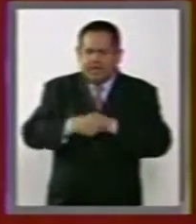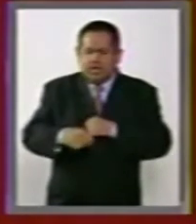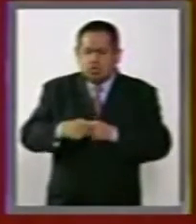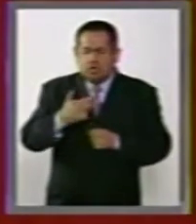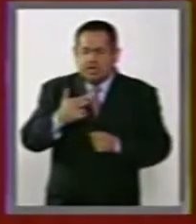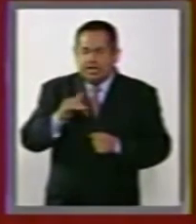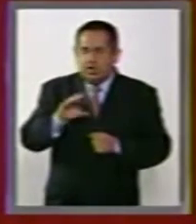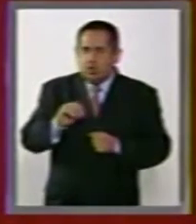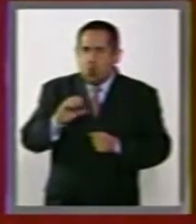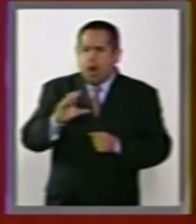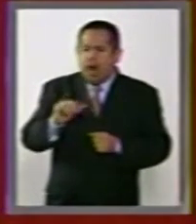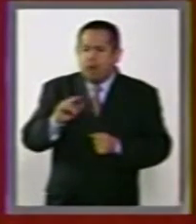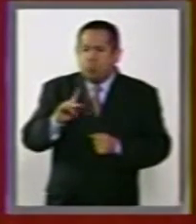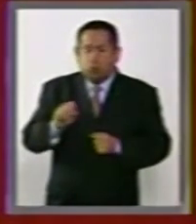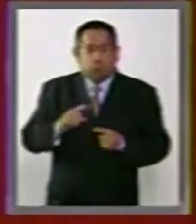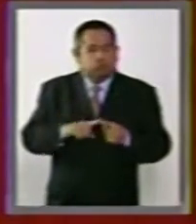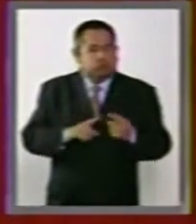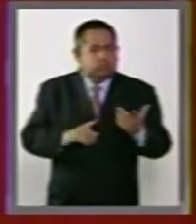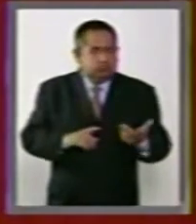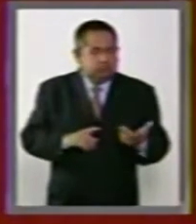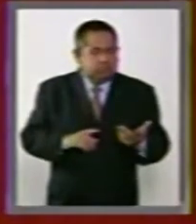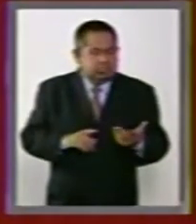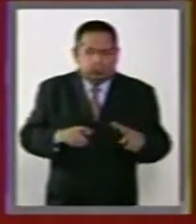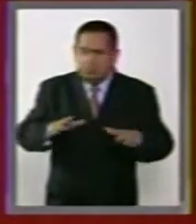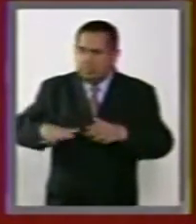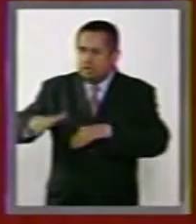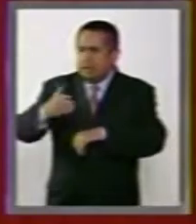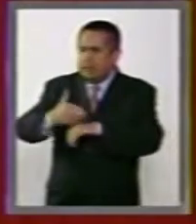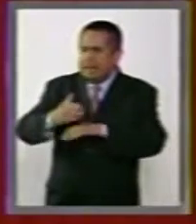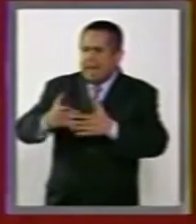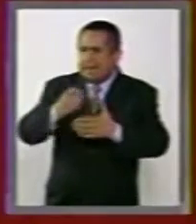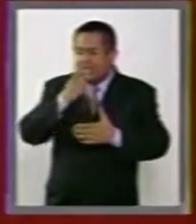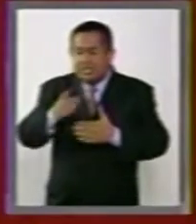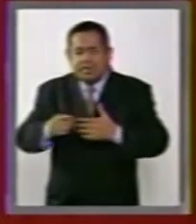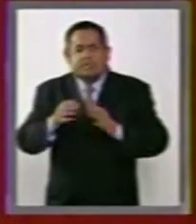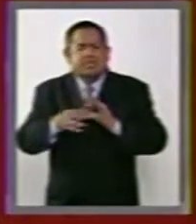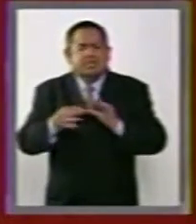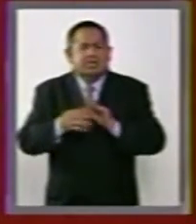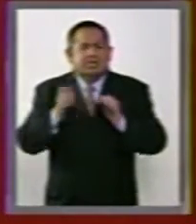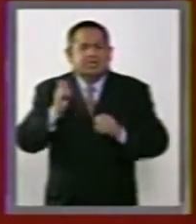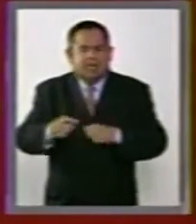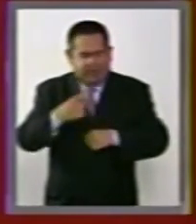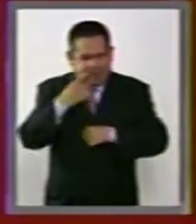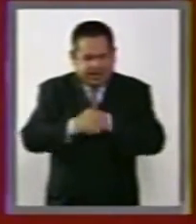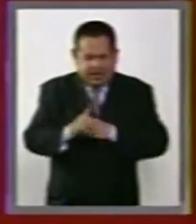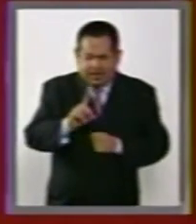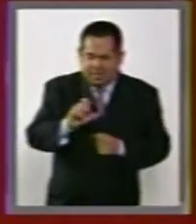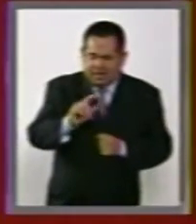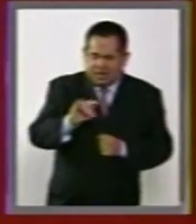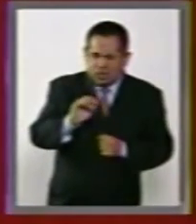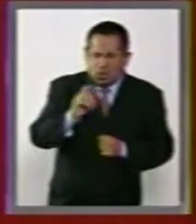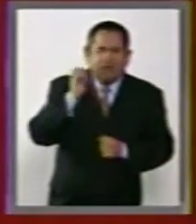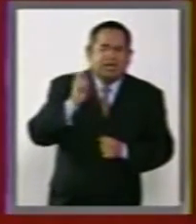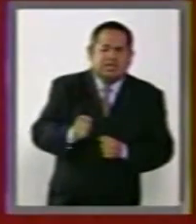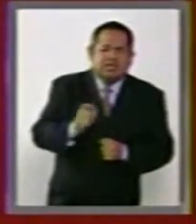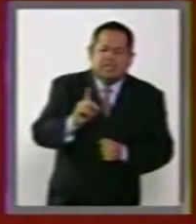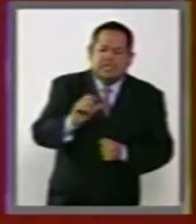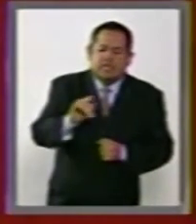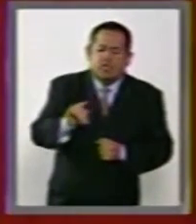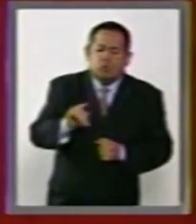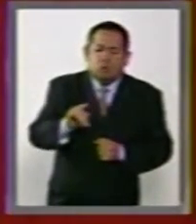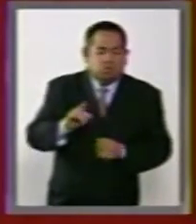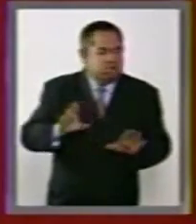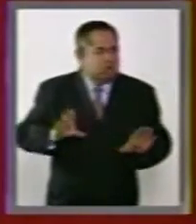de hidrocarburos. La doctrina penal define tradicionalmente el delito como